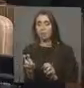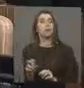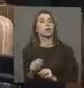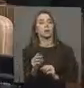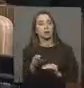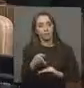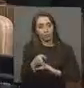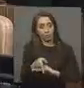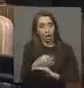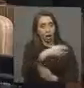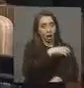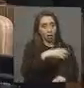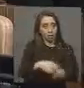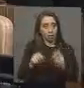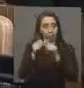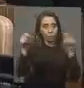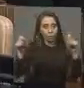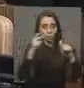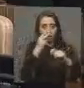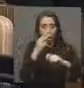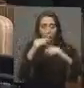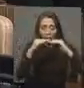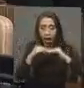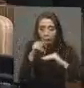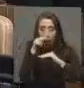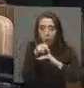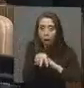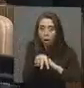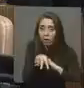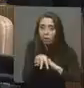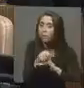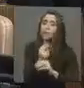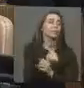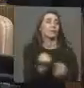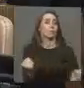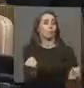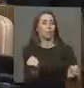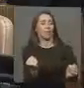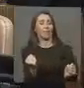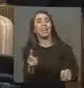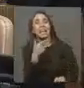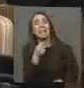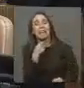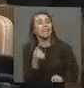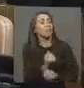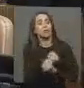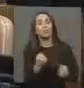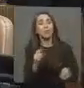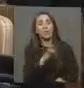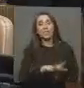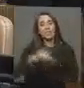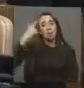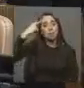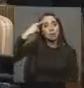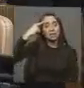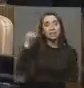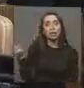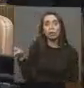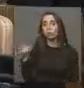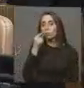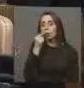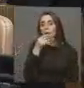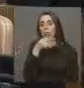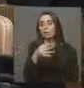conocer la realidad de las regiones para darse cuenta que es inconcebible para chile vivían por más que lo quisiéramos pensar por ejemplo como él lo ha planteado